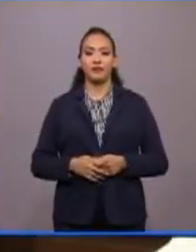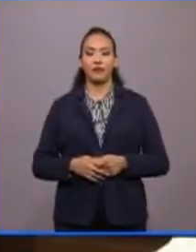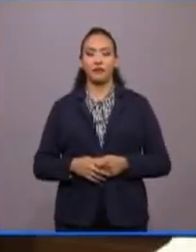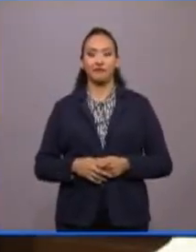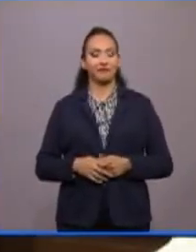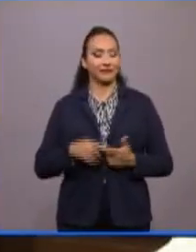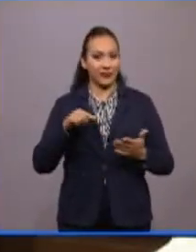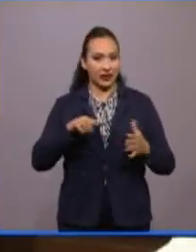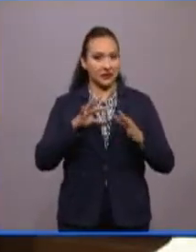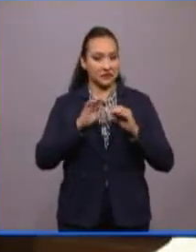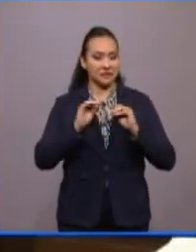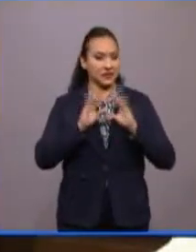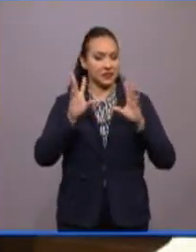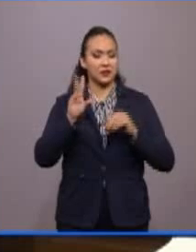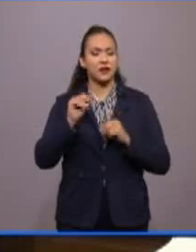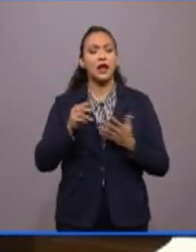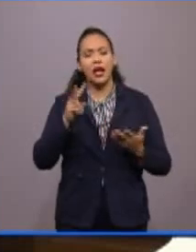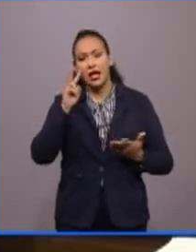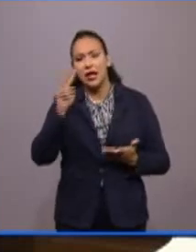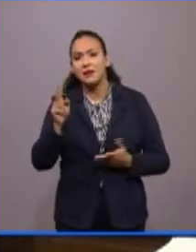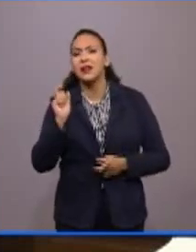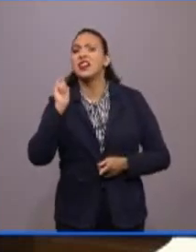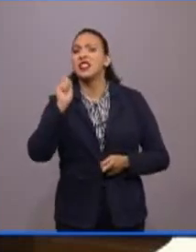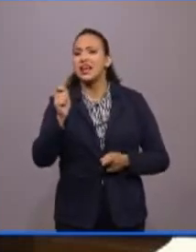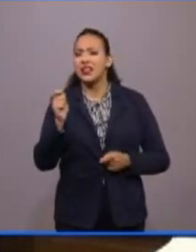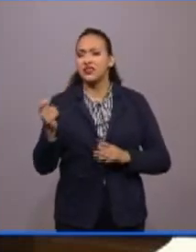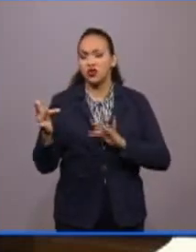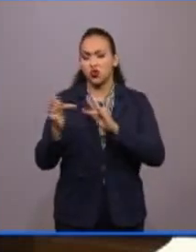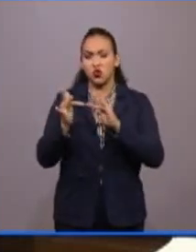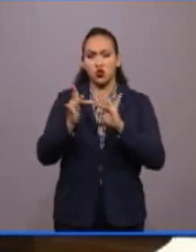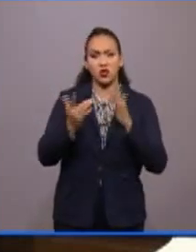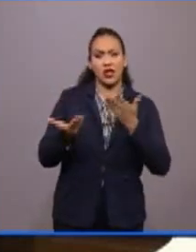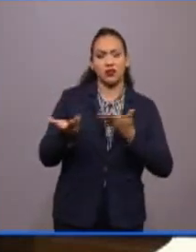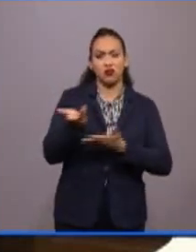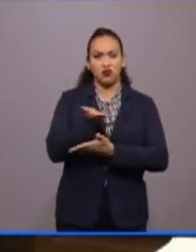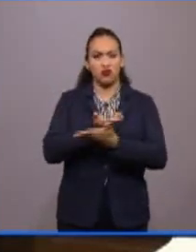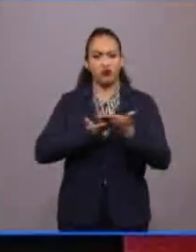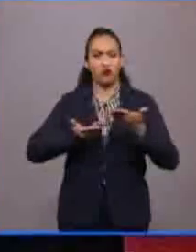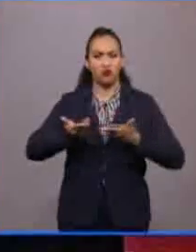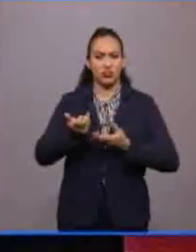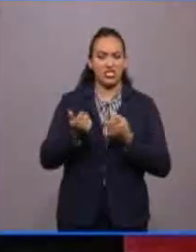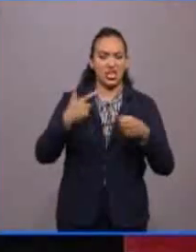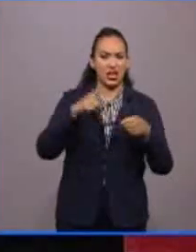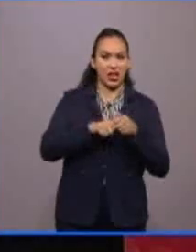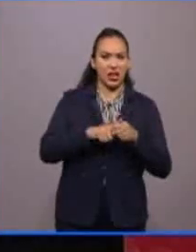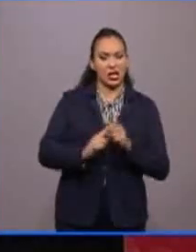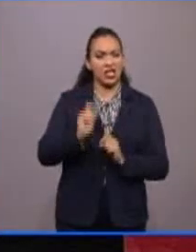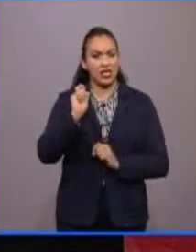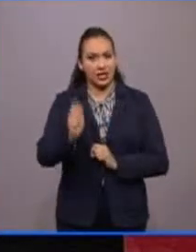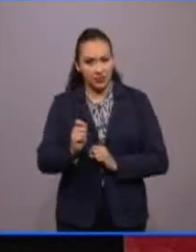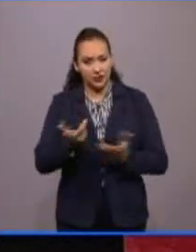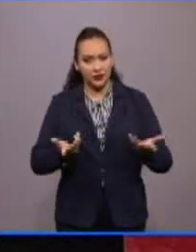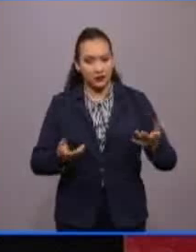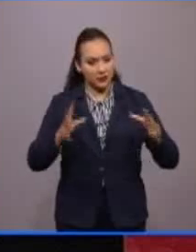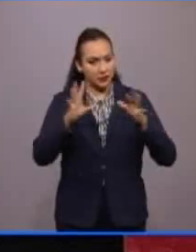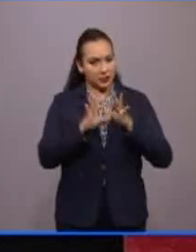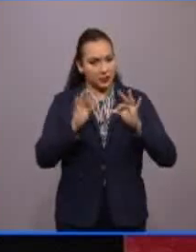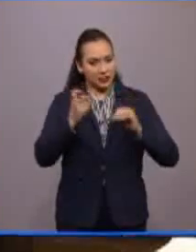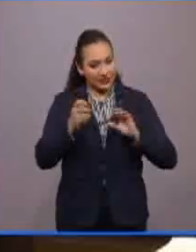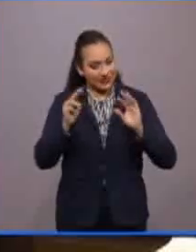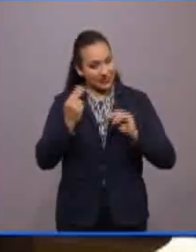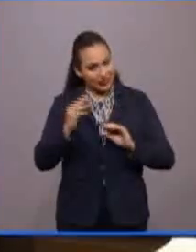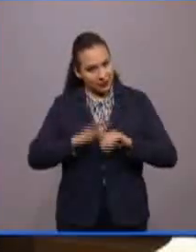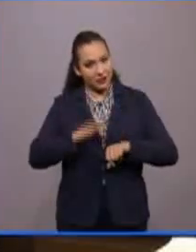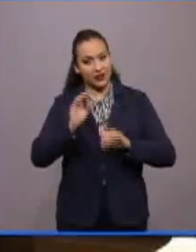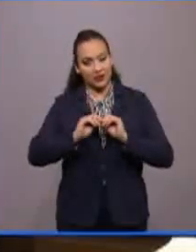Tampoco se precisa con claridad qué se considera por contacto social o interacciones apropiadas. La invalidez no implica